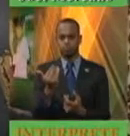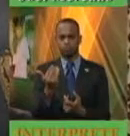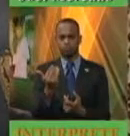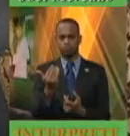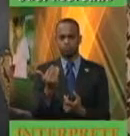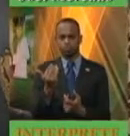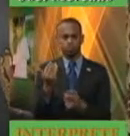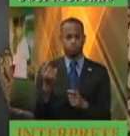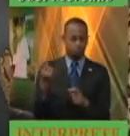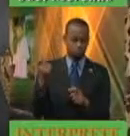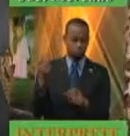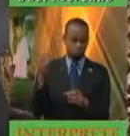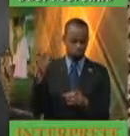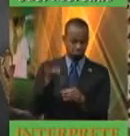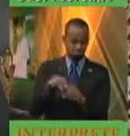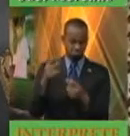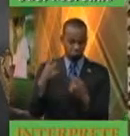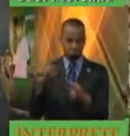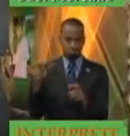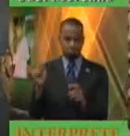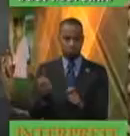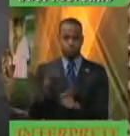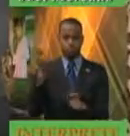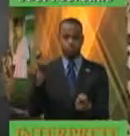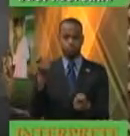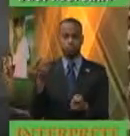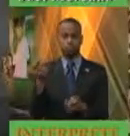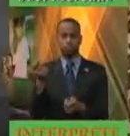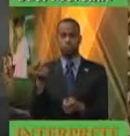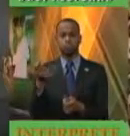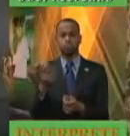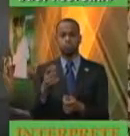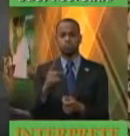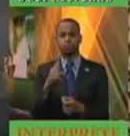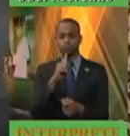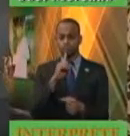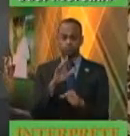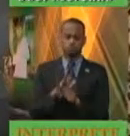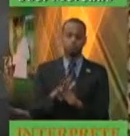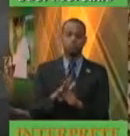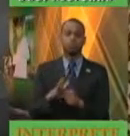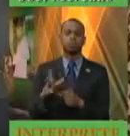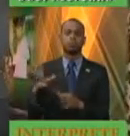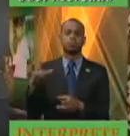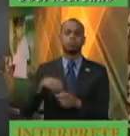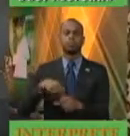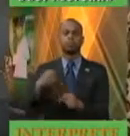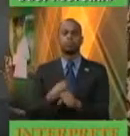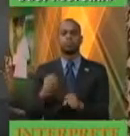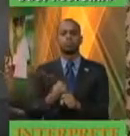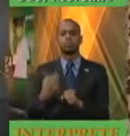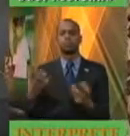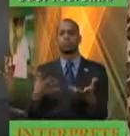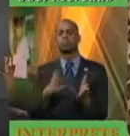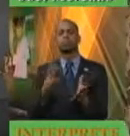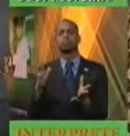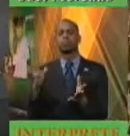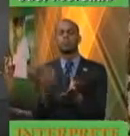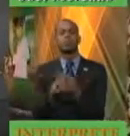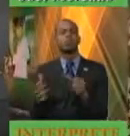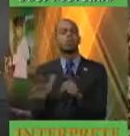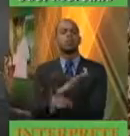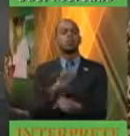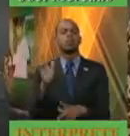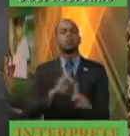quien salga electo, quien salió electo, claro está, se comprometiera a trabajar por lo que es la inclusión plena de